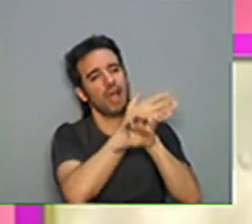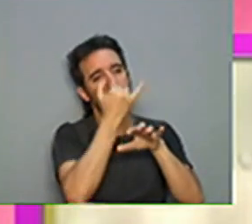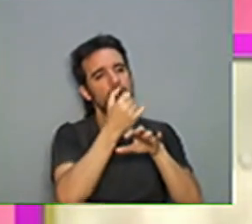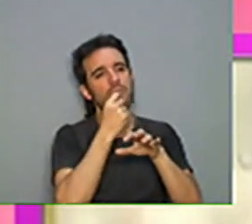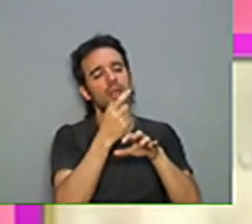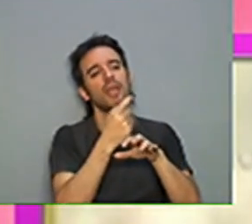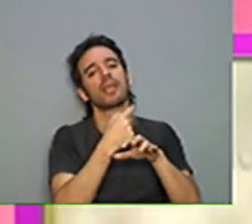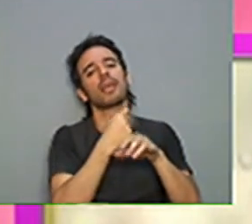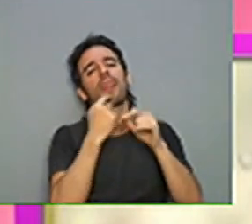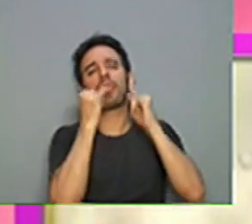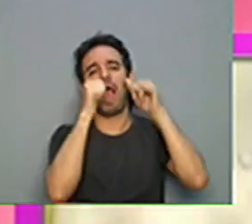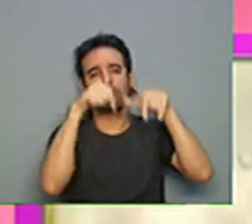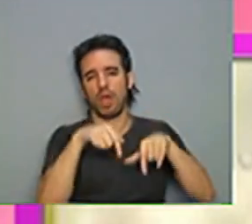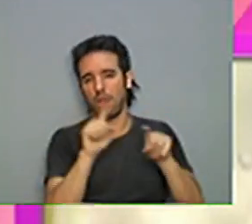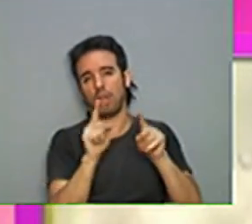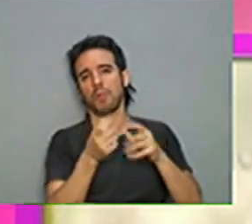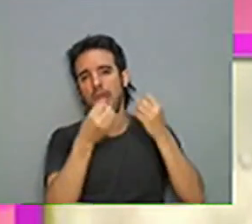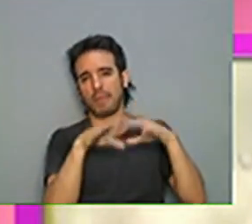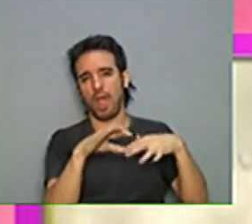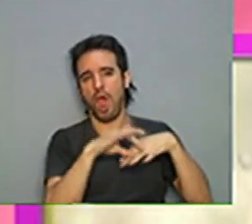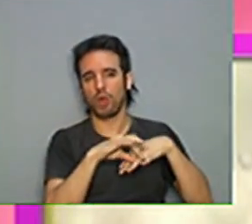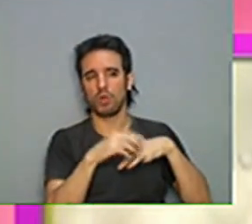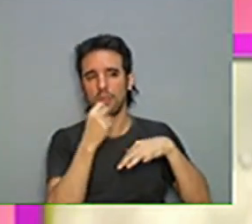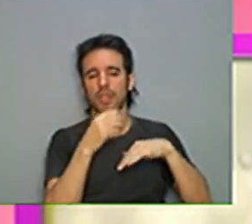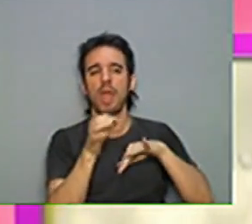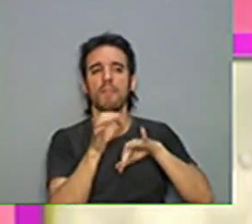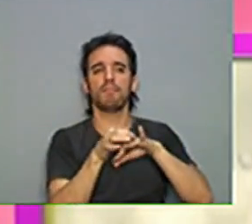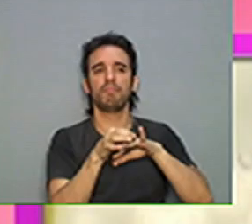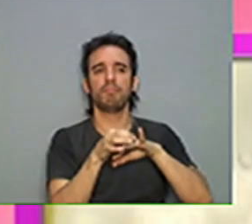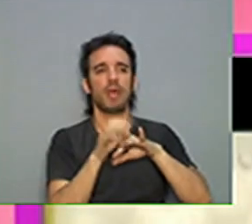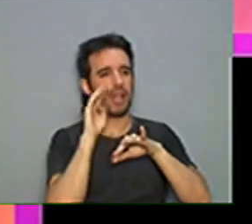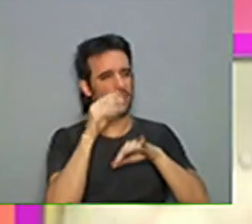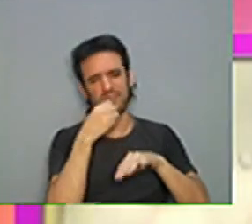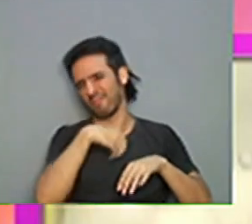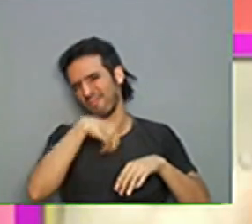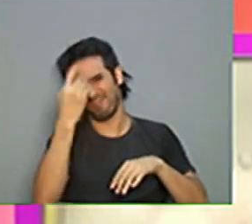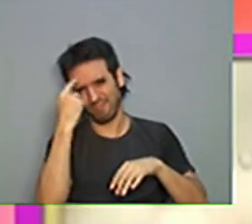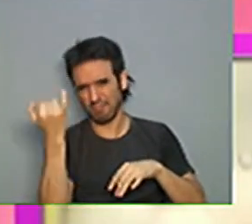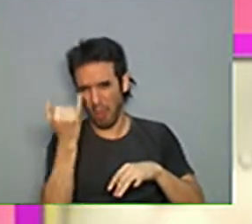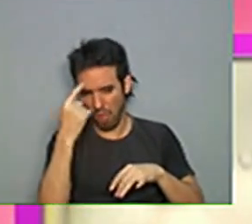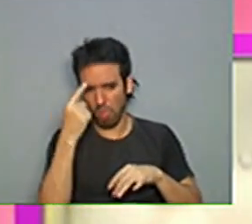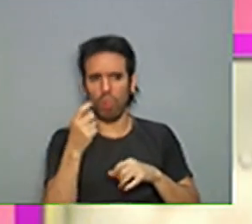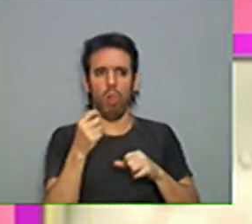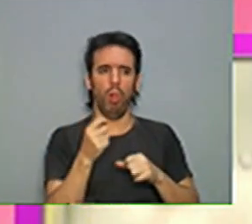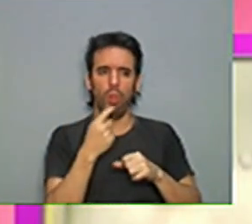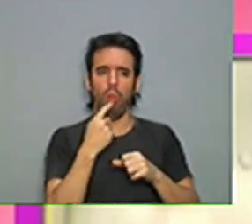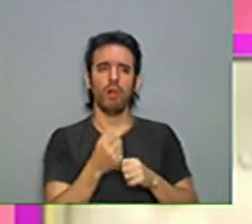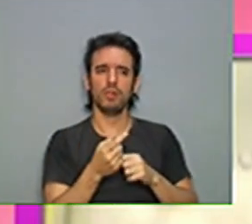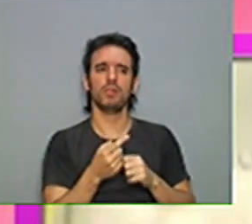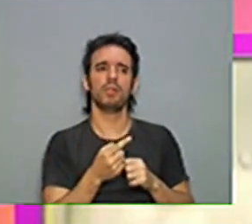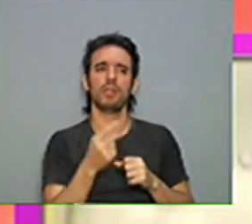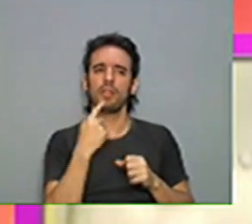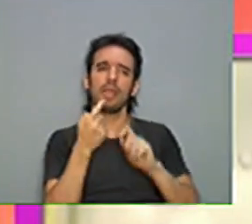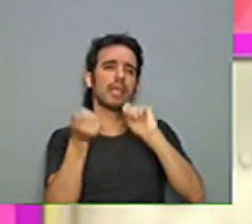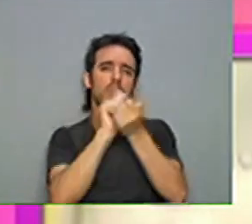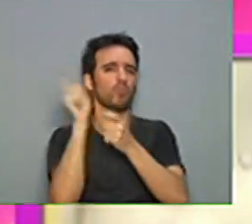Porque quería eso ahora. Ah, no, se me cayó el anillo porque tenía la perla negra. Cualquiera. Un dragón que tira llamarada. Cambió